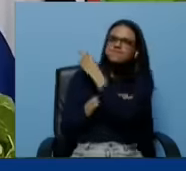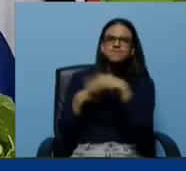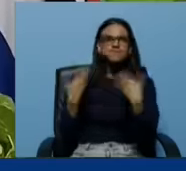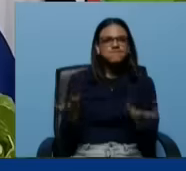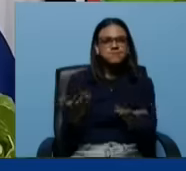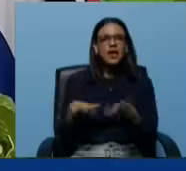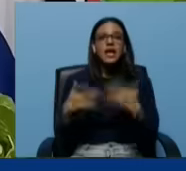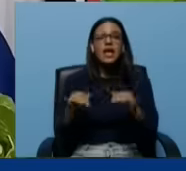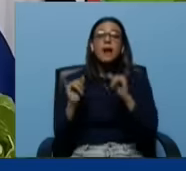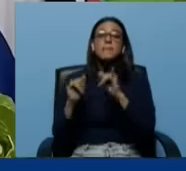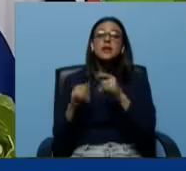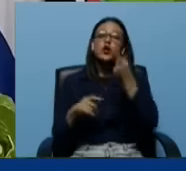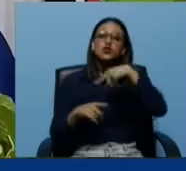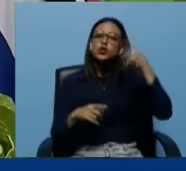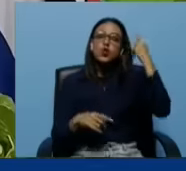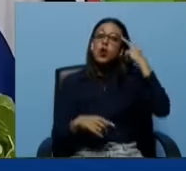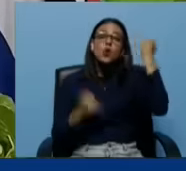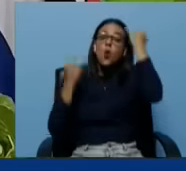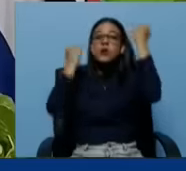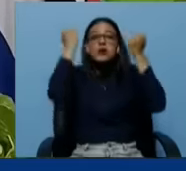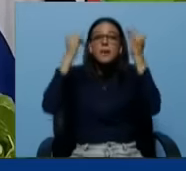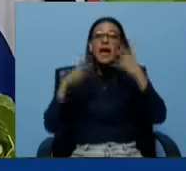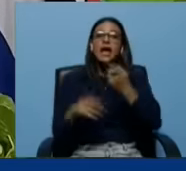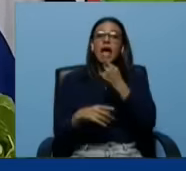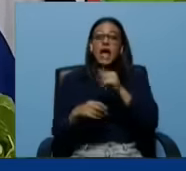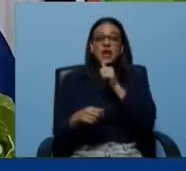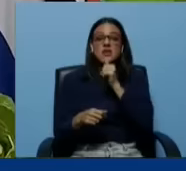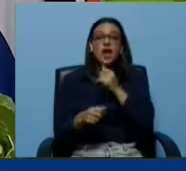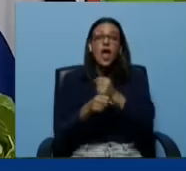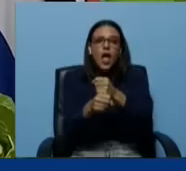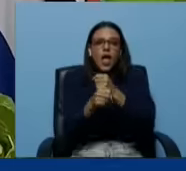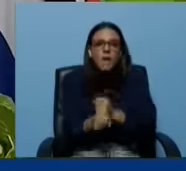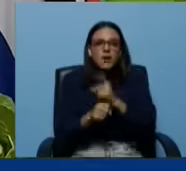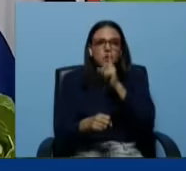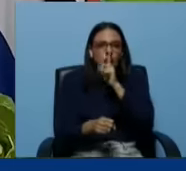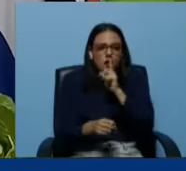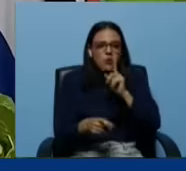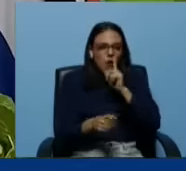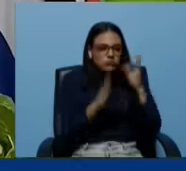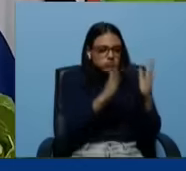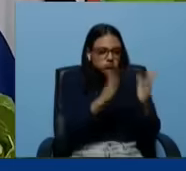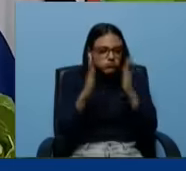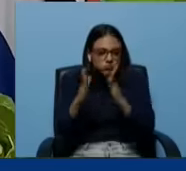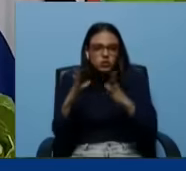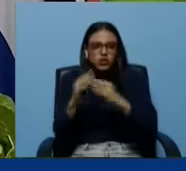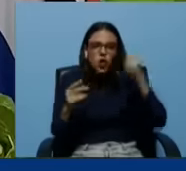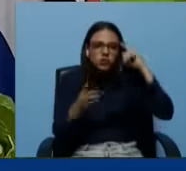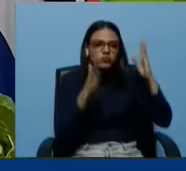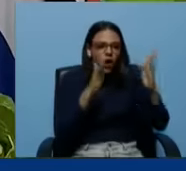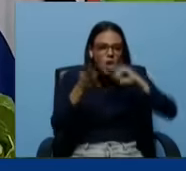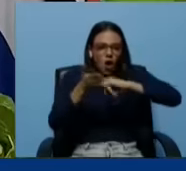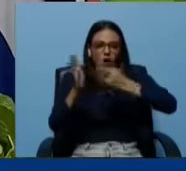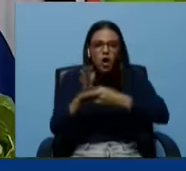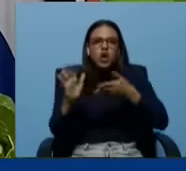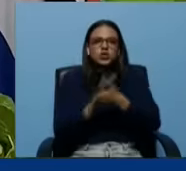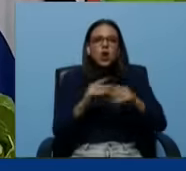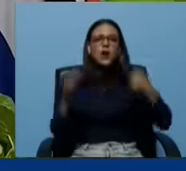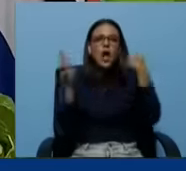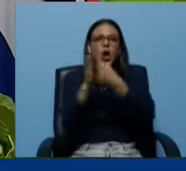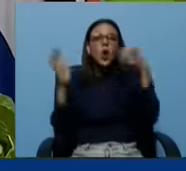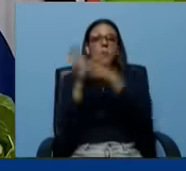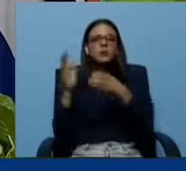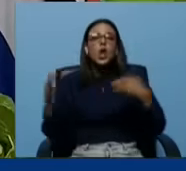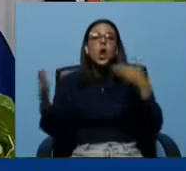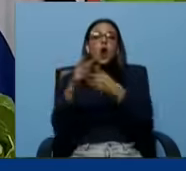los yanquis iban a organizar un golpe de Estado contra el presidente